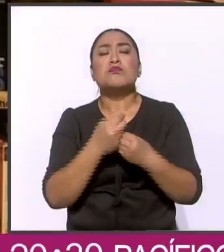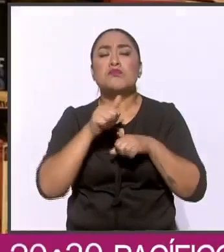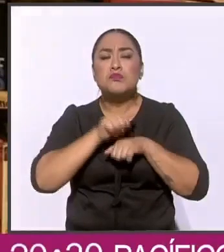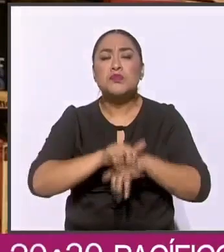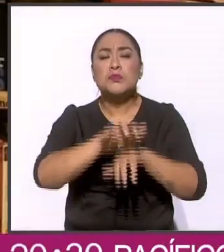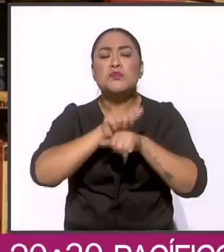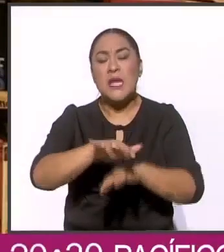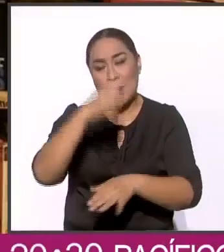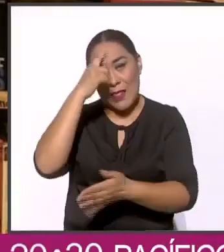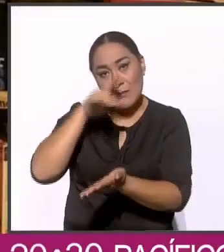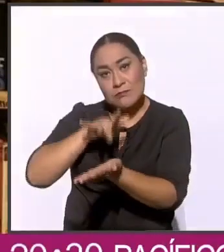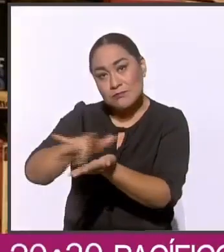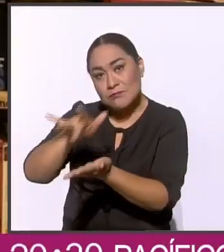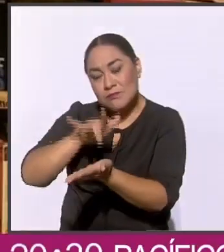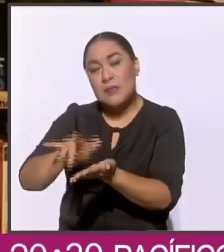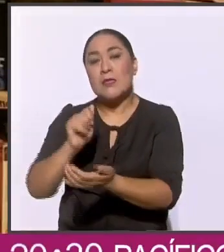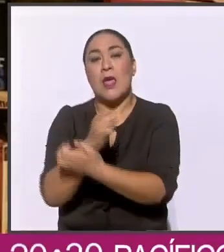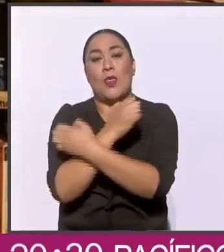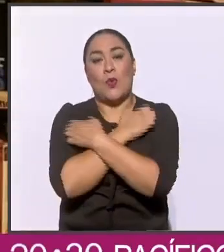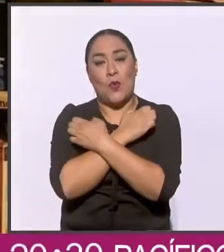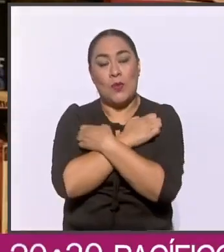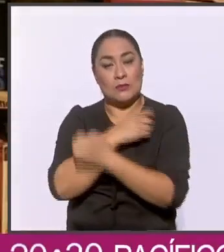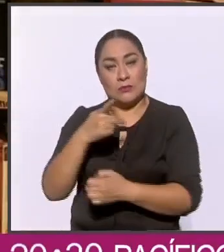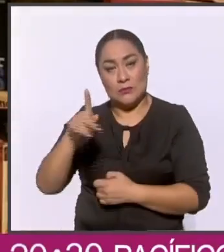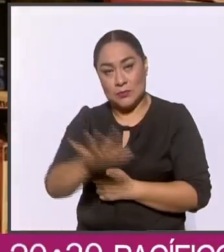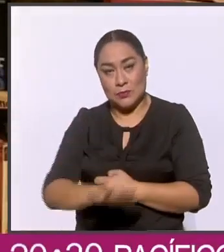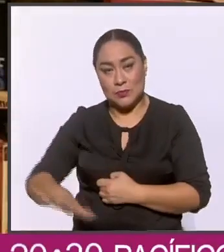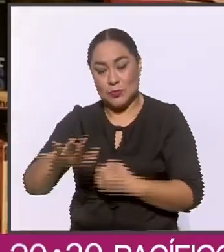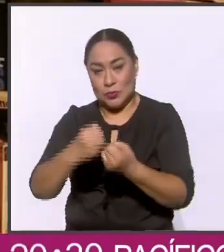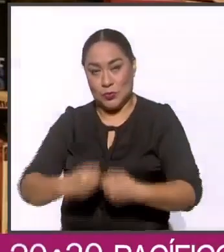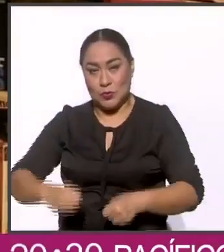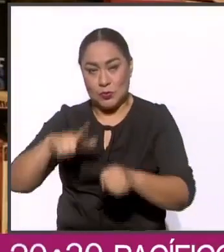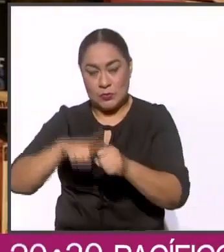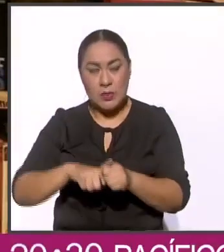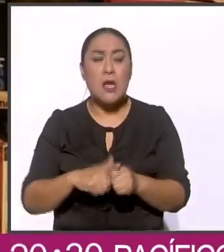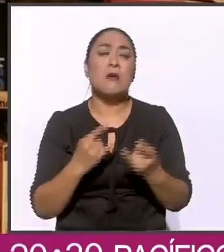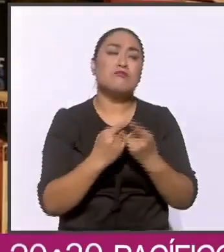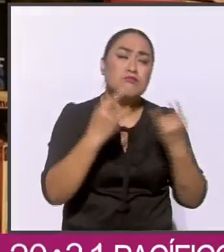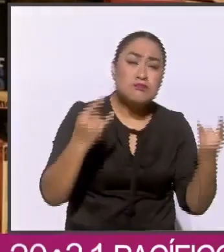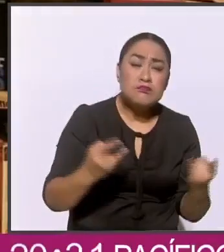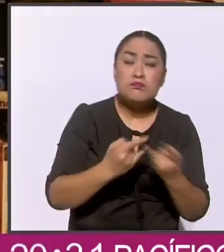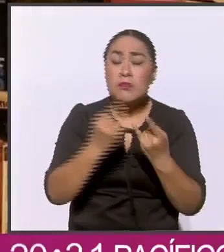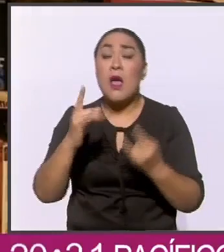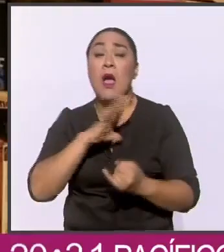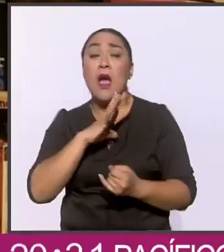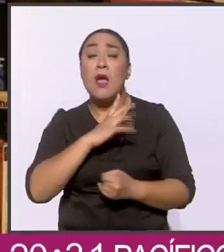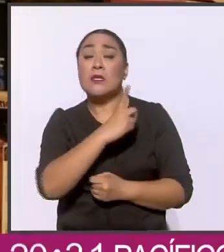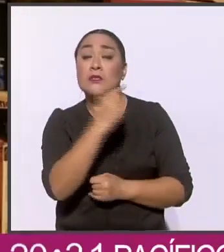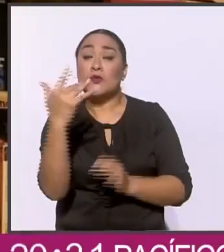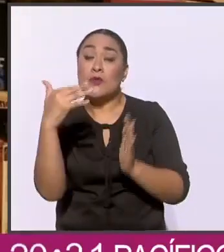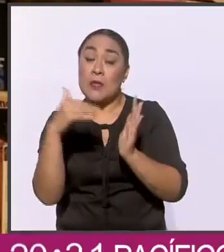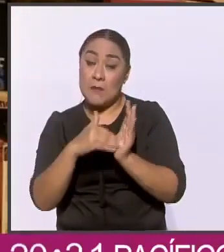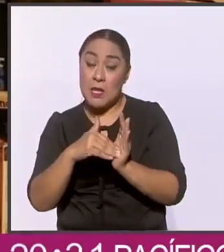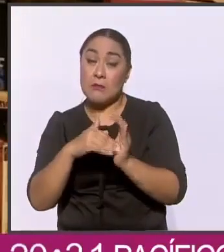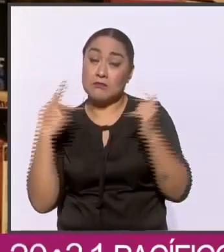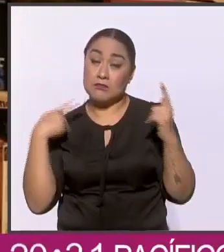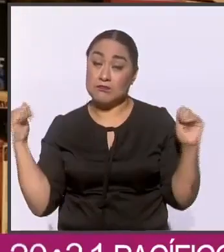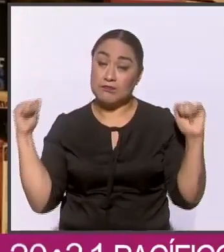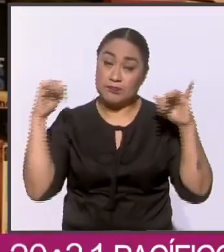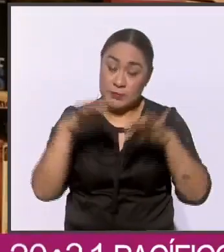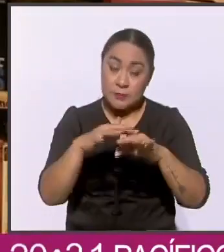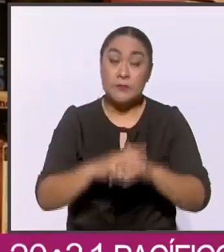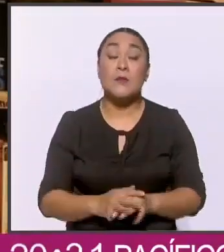de apoyo a la educación socialista. Las crónicas hablan de 150,000 asistentes. Por 6